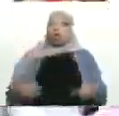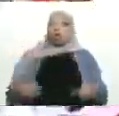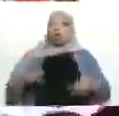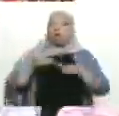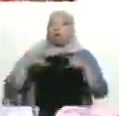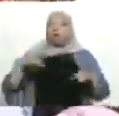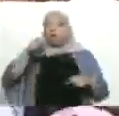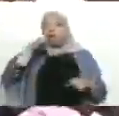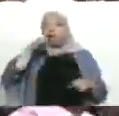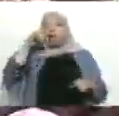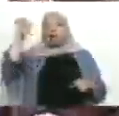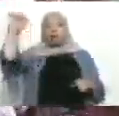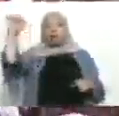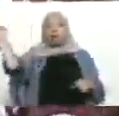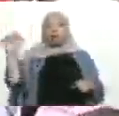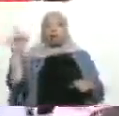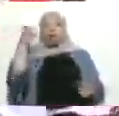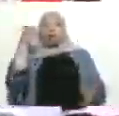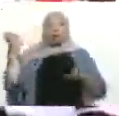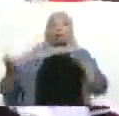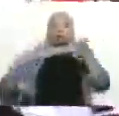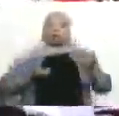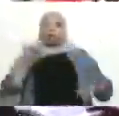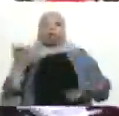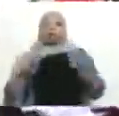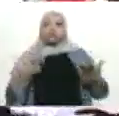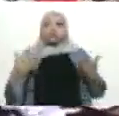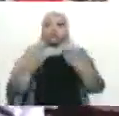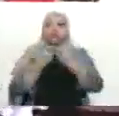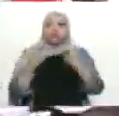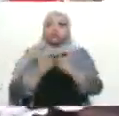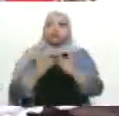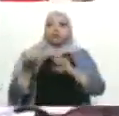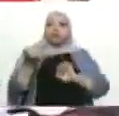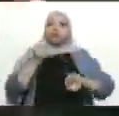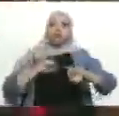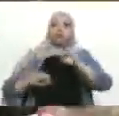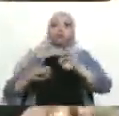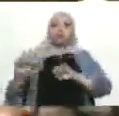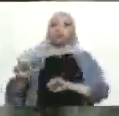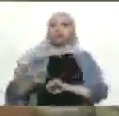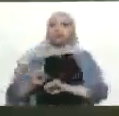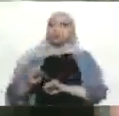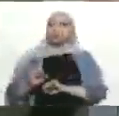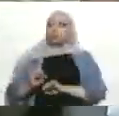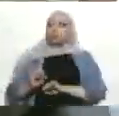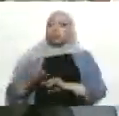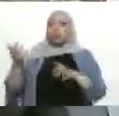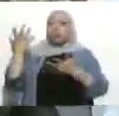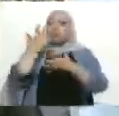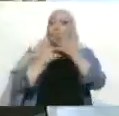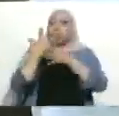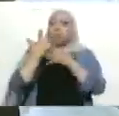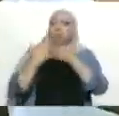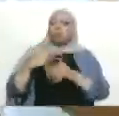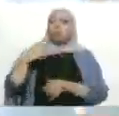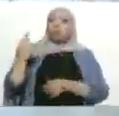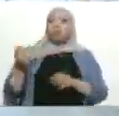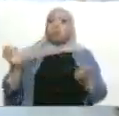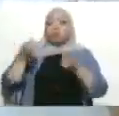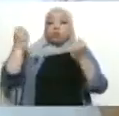Nicolás Maduro lo incendió. No, el presidente constitucional simplemente ordenó la defensa, y luego de tergiversarlo, luego de la